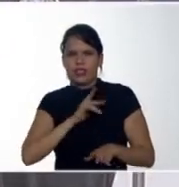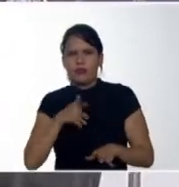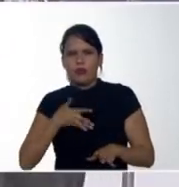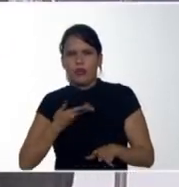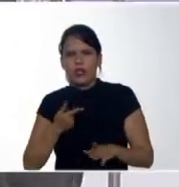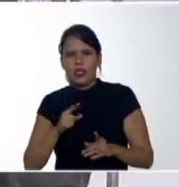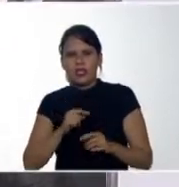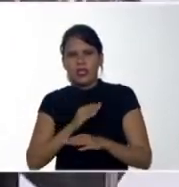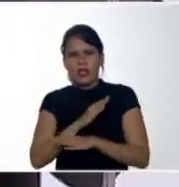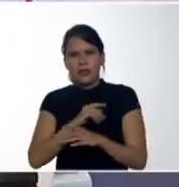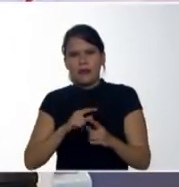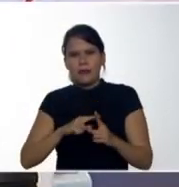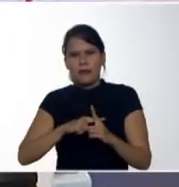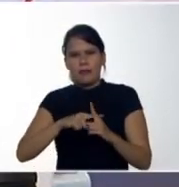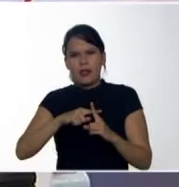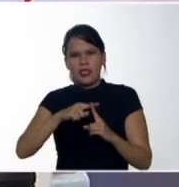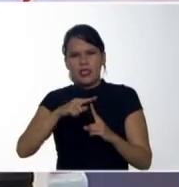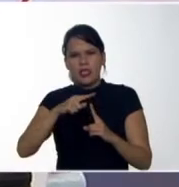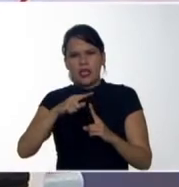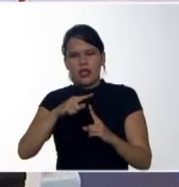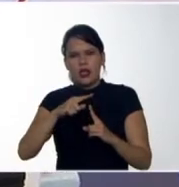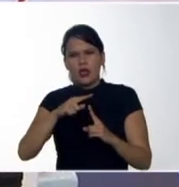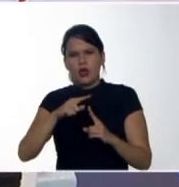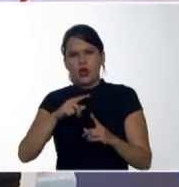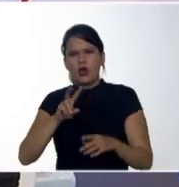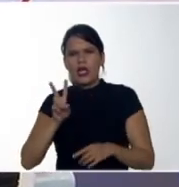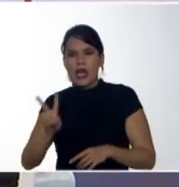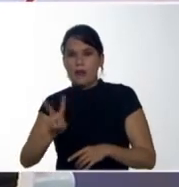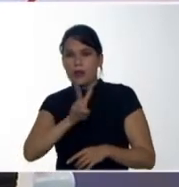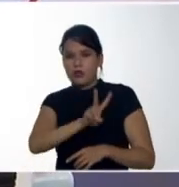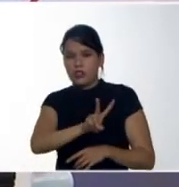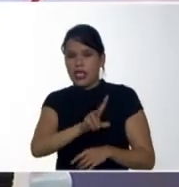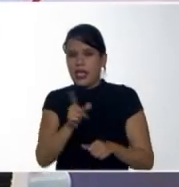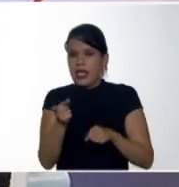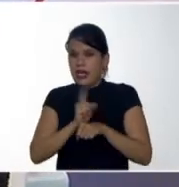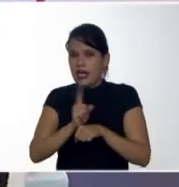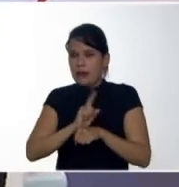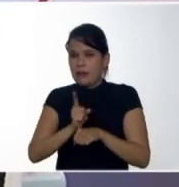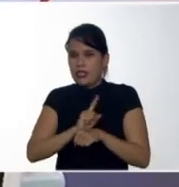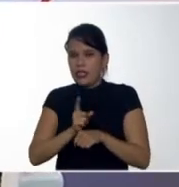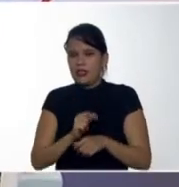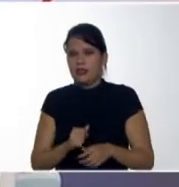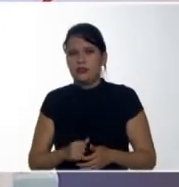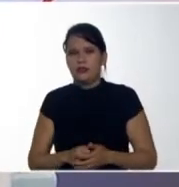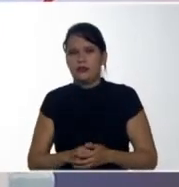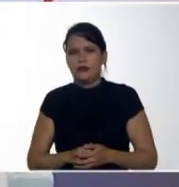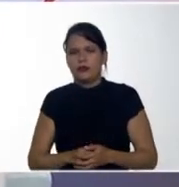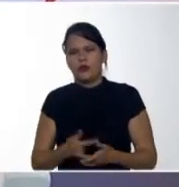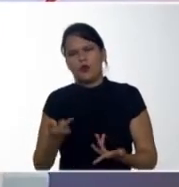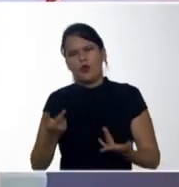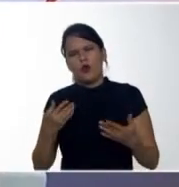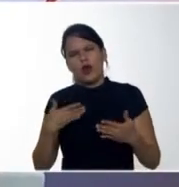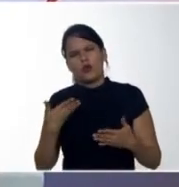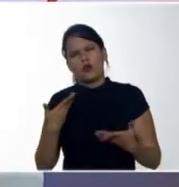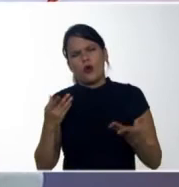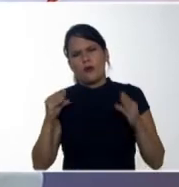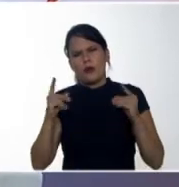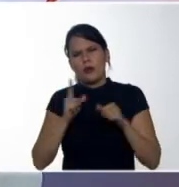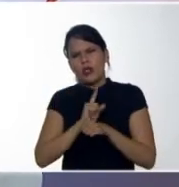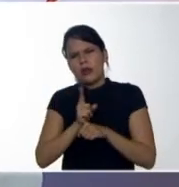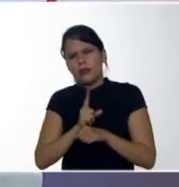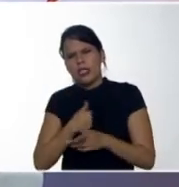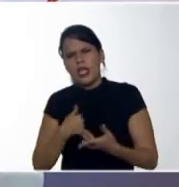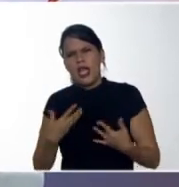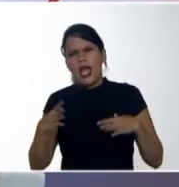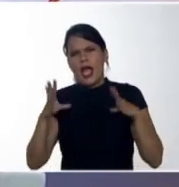través de lo que es la velocidad, la rapidez y aceleración. Cuando hablamos de rapidez, hablamos